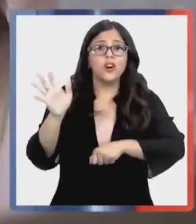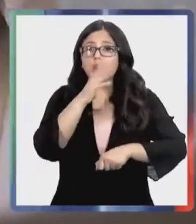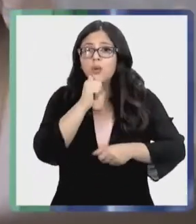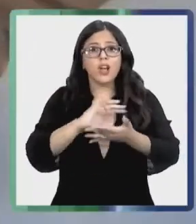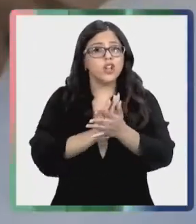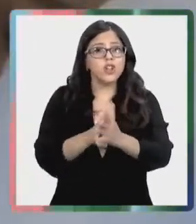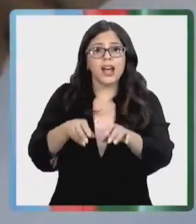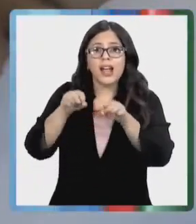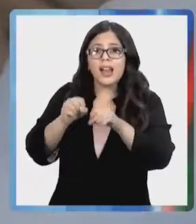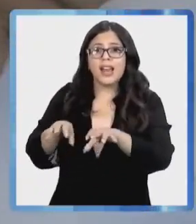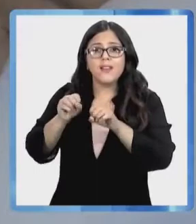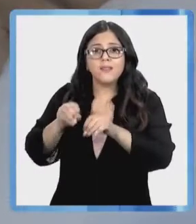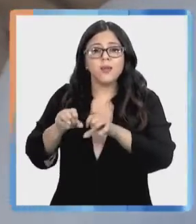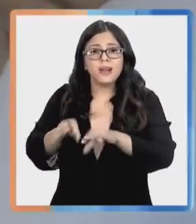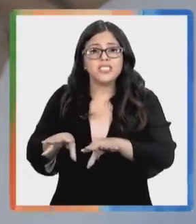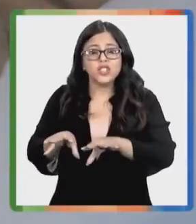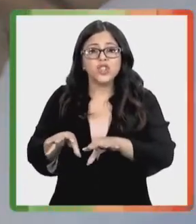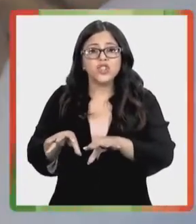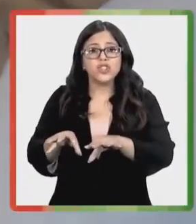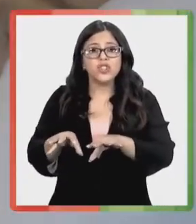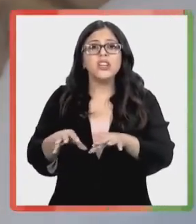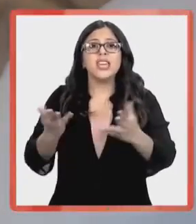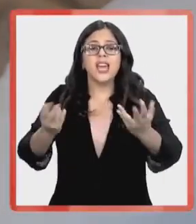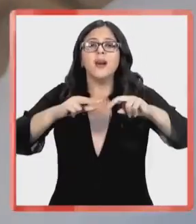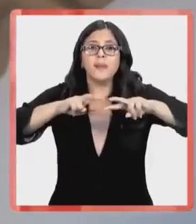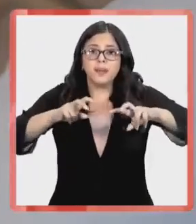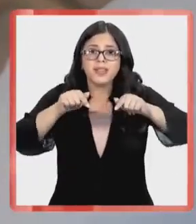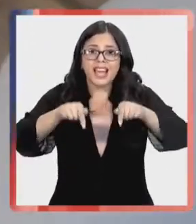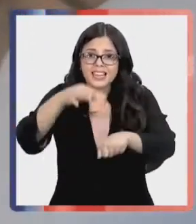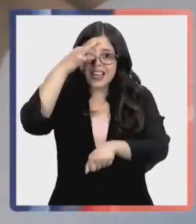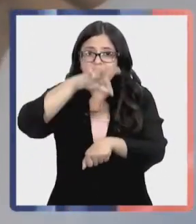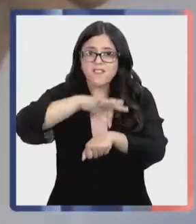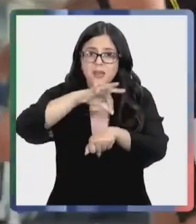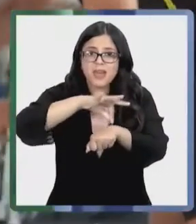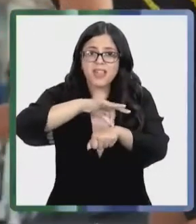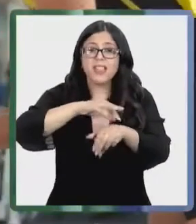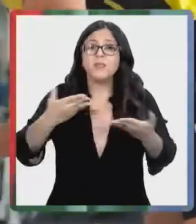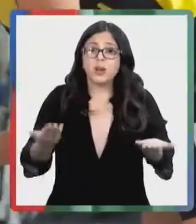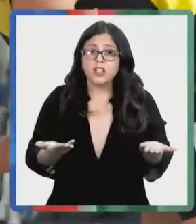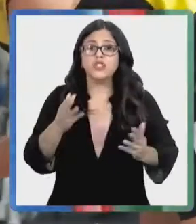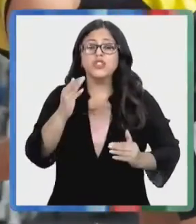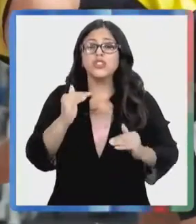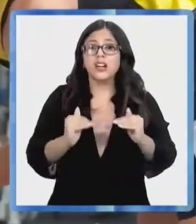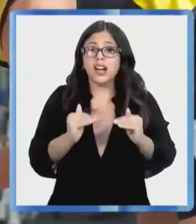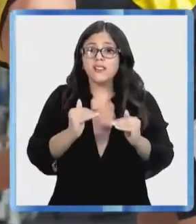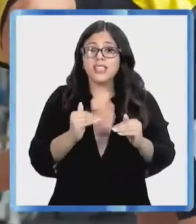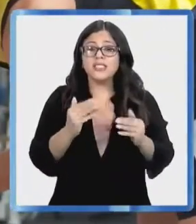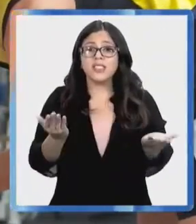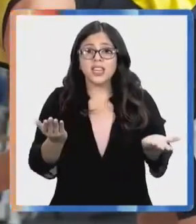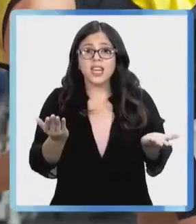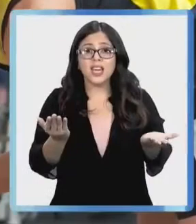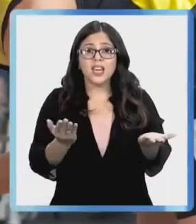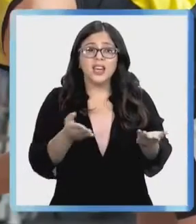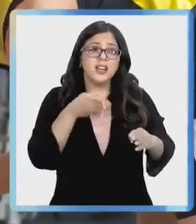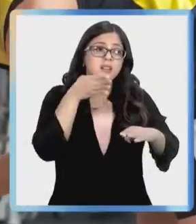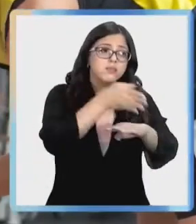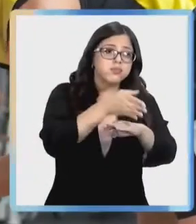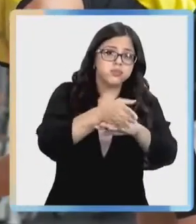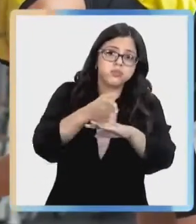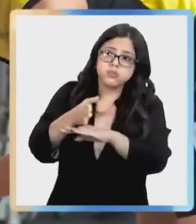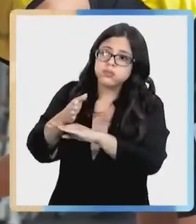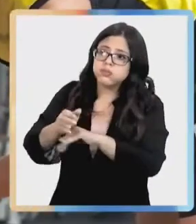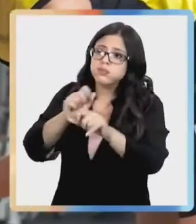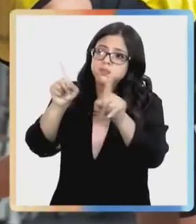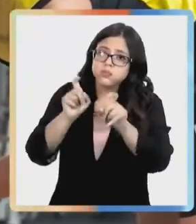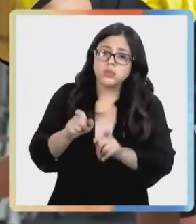la formación, desgraciadamente todavía, para ir a investigar esta enfermedad. Y por eso muchas veces hay una peregrinación de consultas. Es